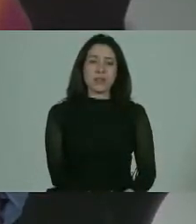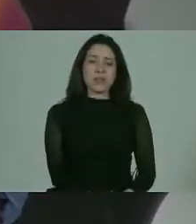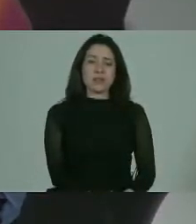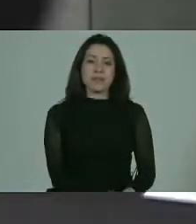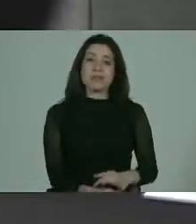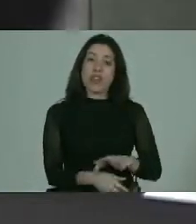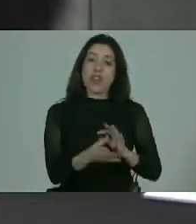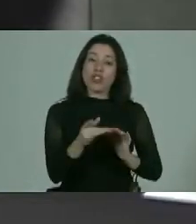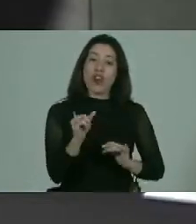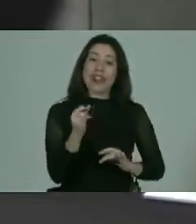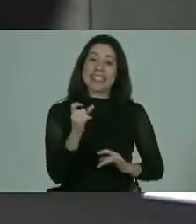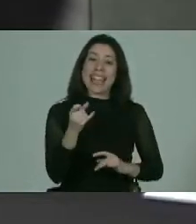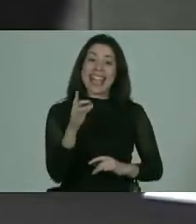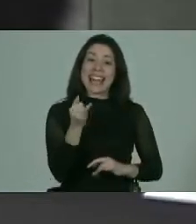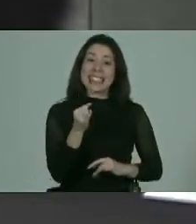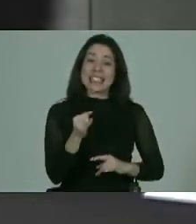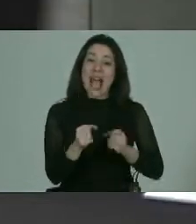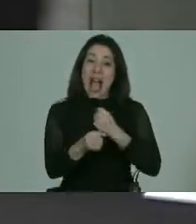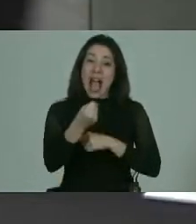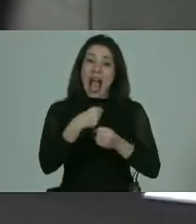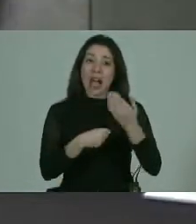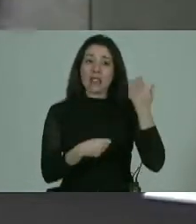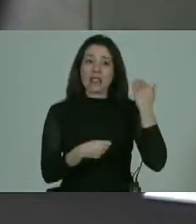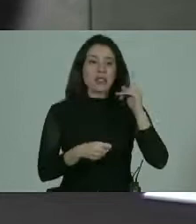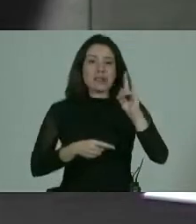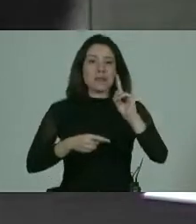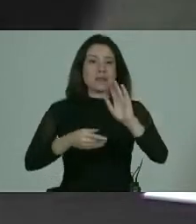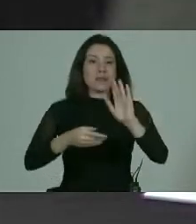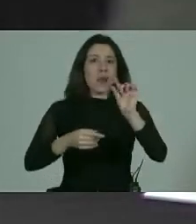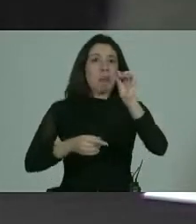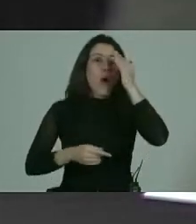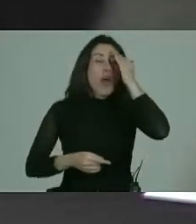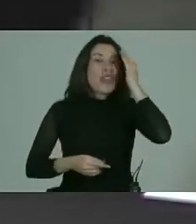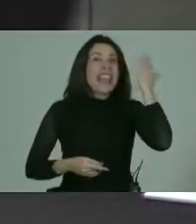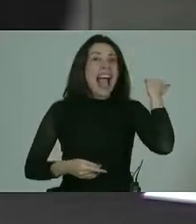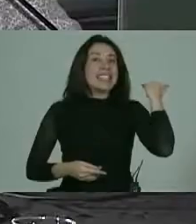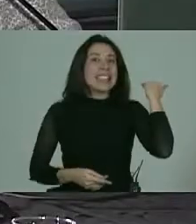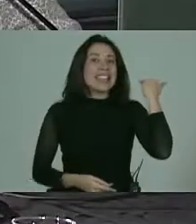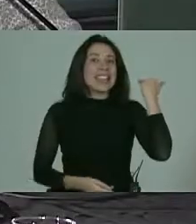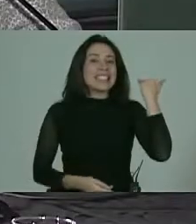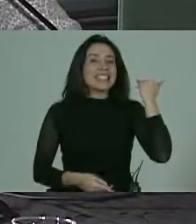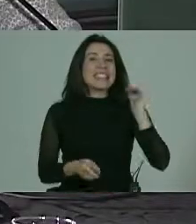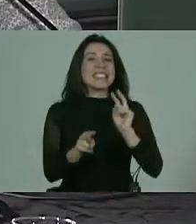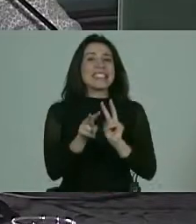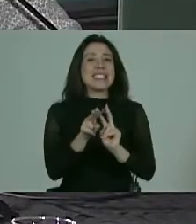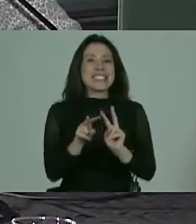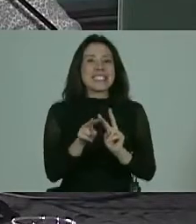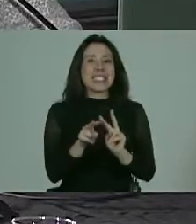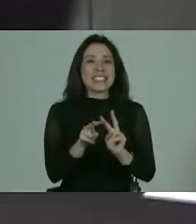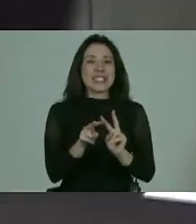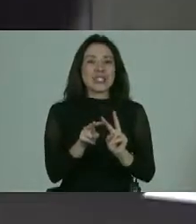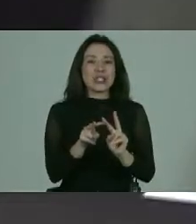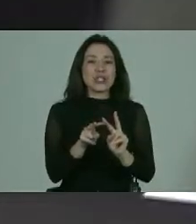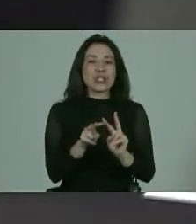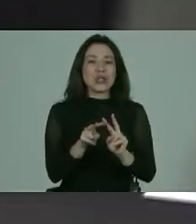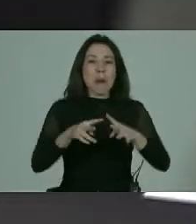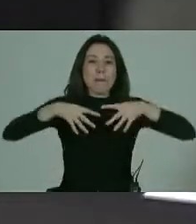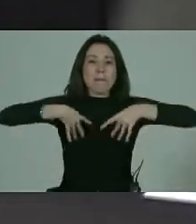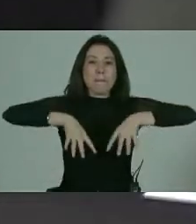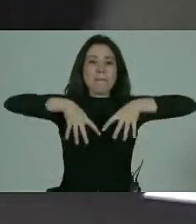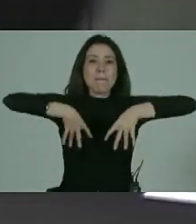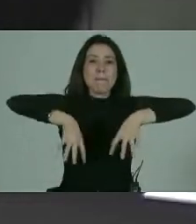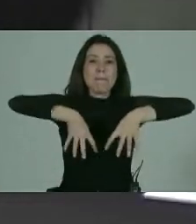doctor se ejerce hace unos años atrás se realizó perdón hace unos días atrás se realizó una marcha